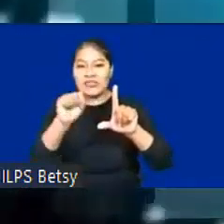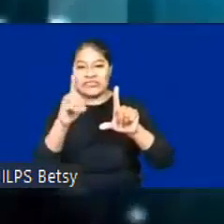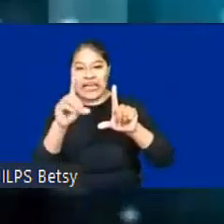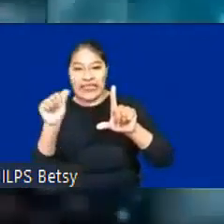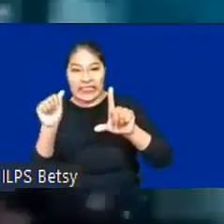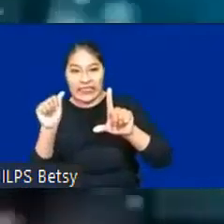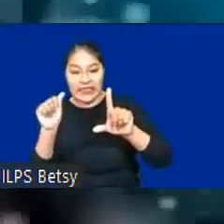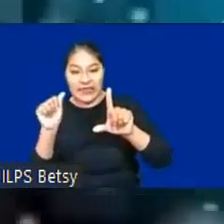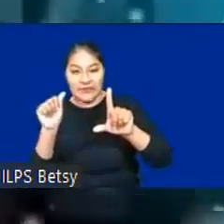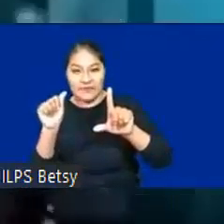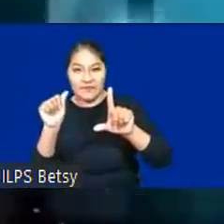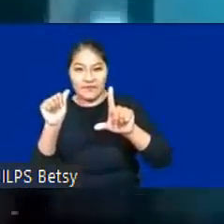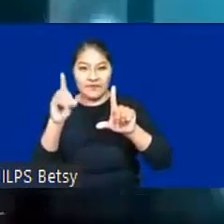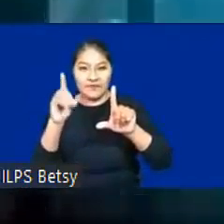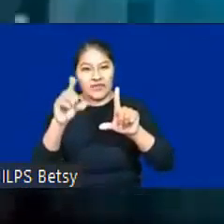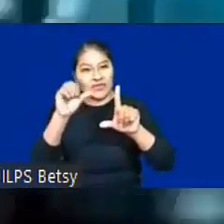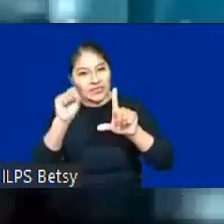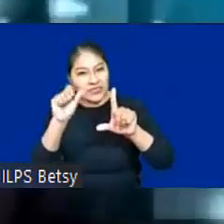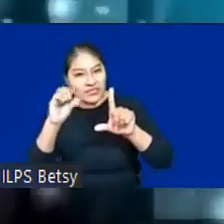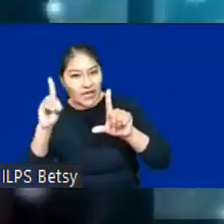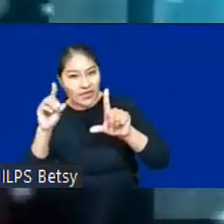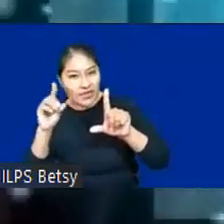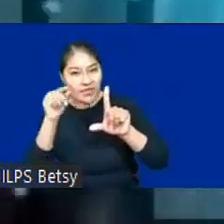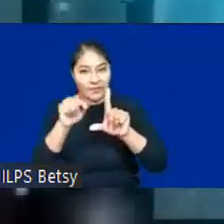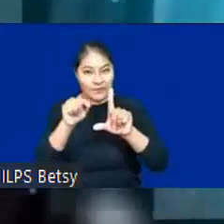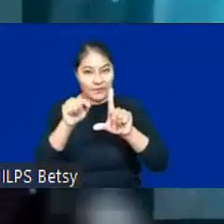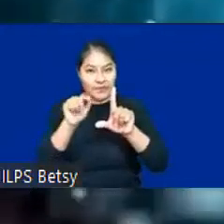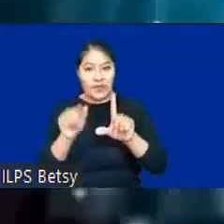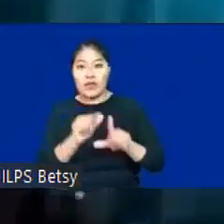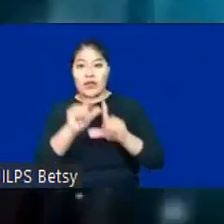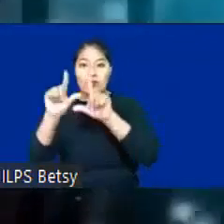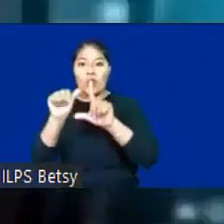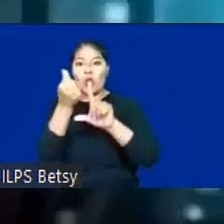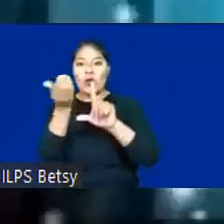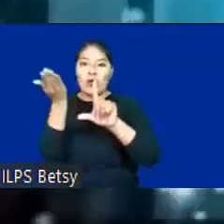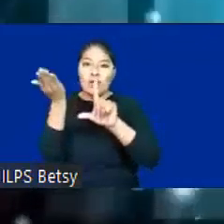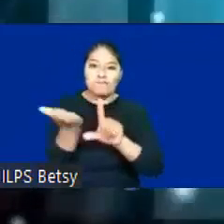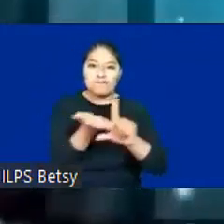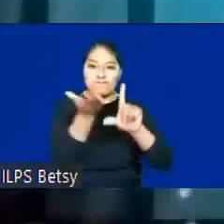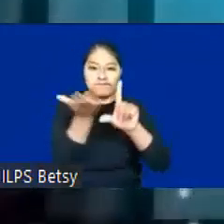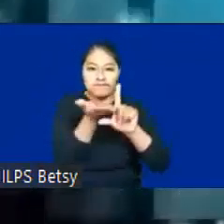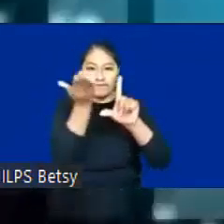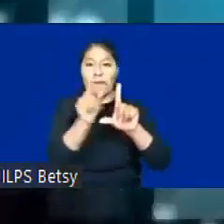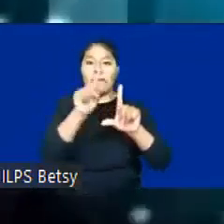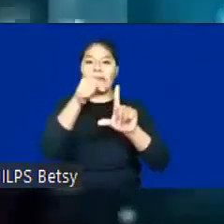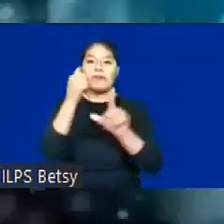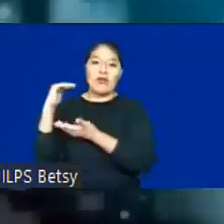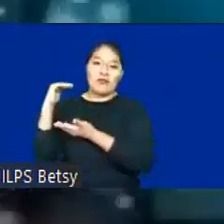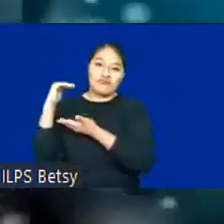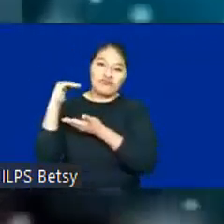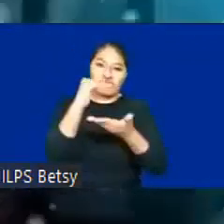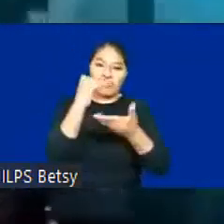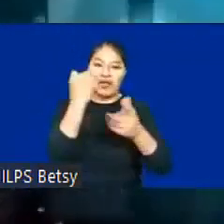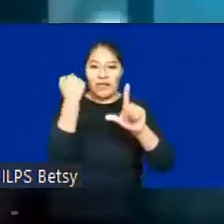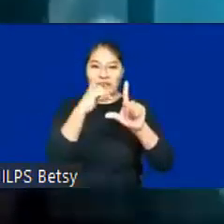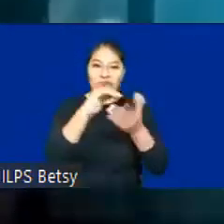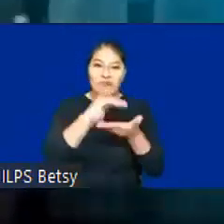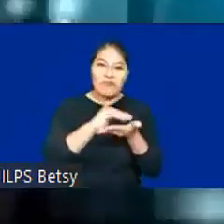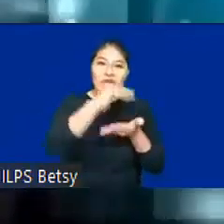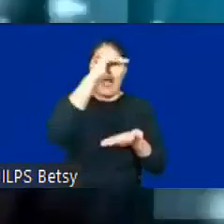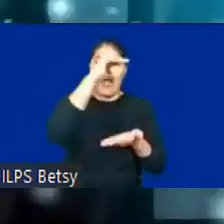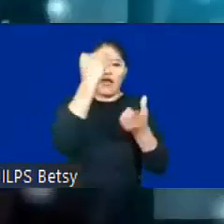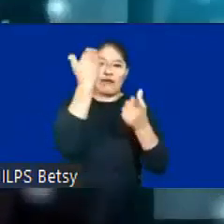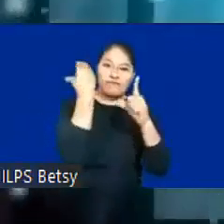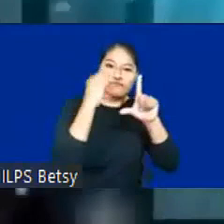es decir, llegan al proceso, a los sistemas registrales que cuentan las áreas registrales en las